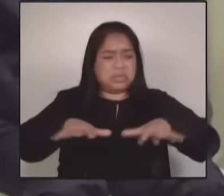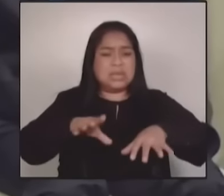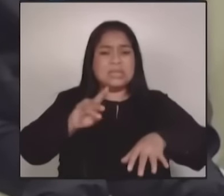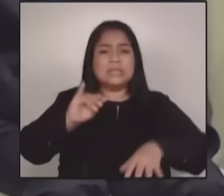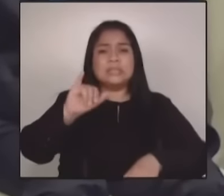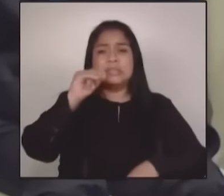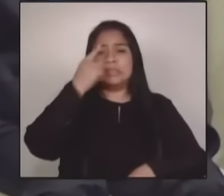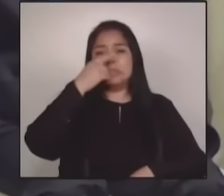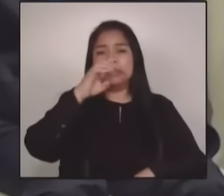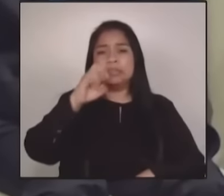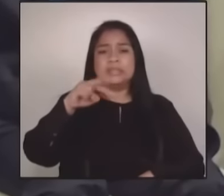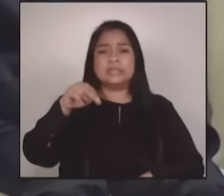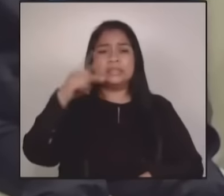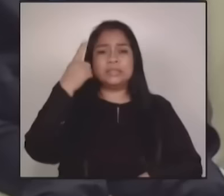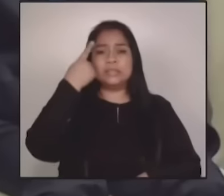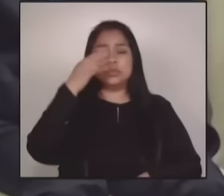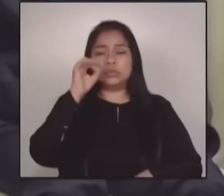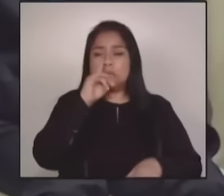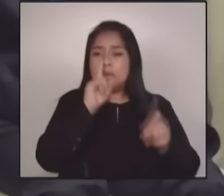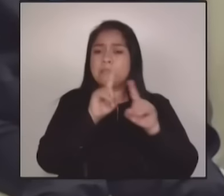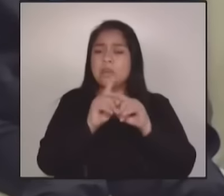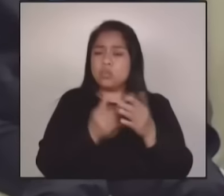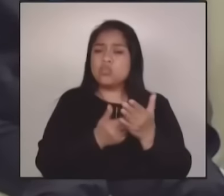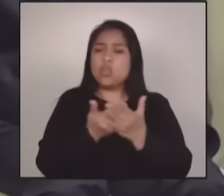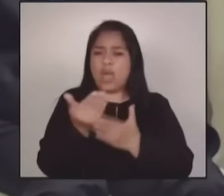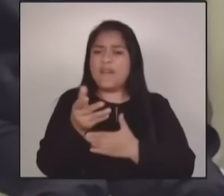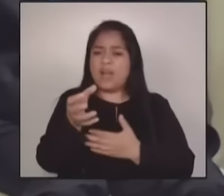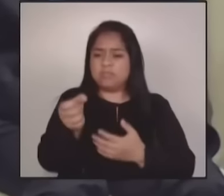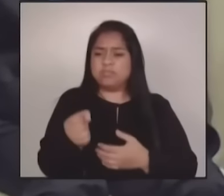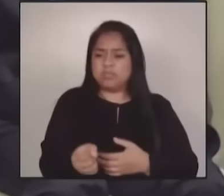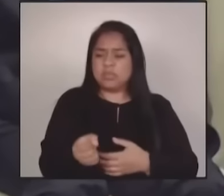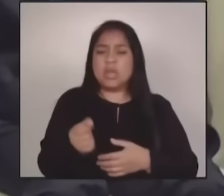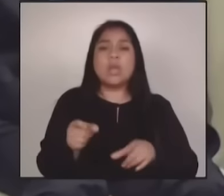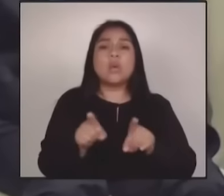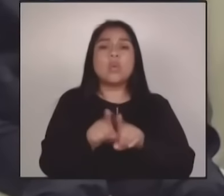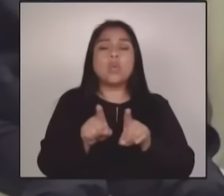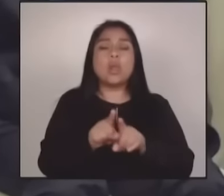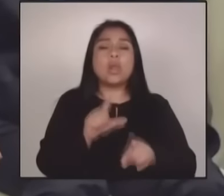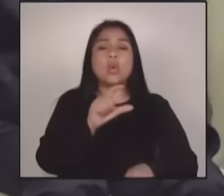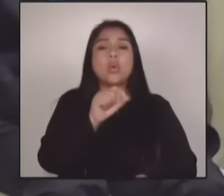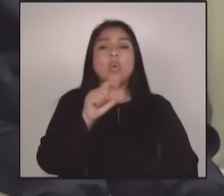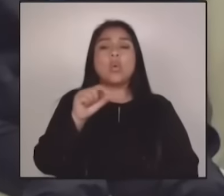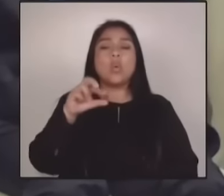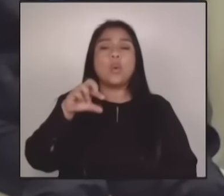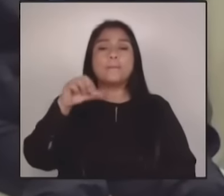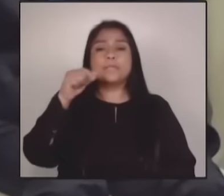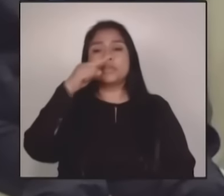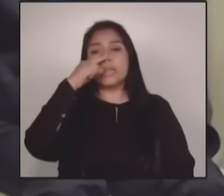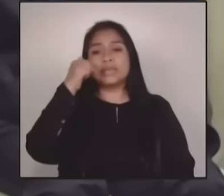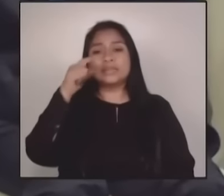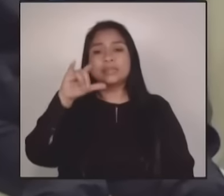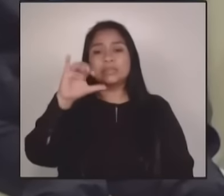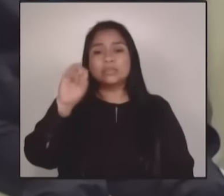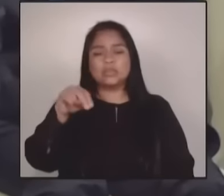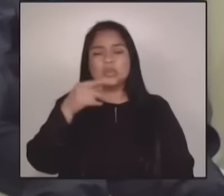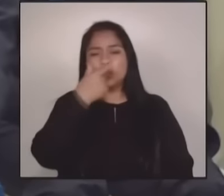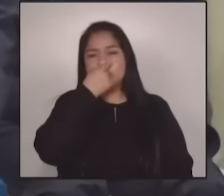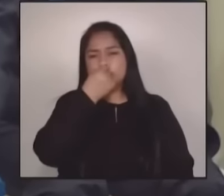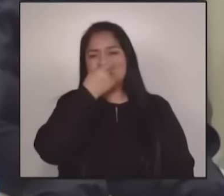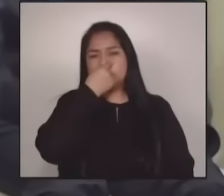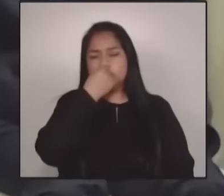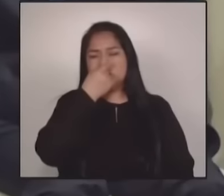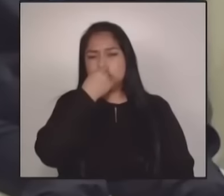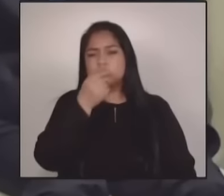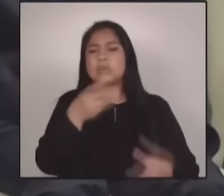a nuevos fenómenos autoritarios como la cooptación corrupta de las instituciones estatales por parte de